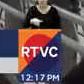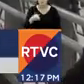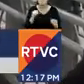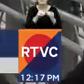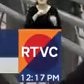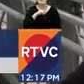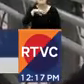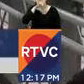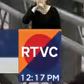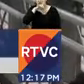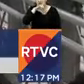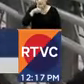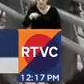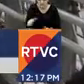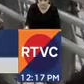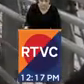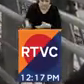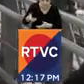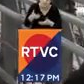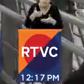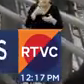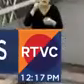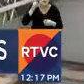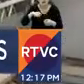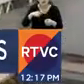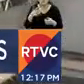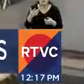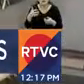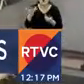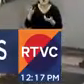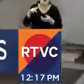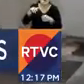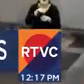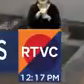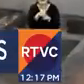tengo un perro, entonces siempre es complicado tener como un equilibrio.